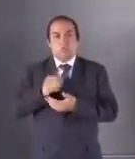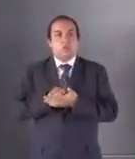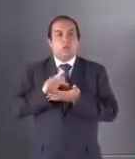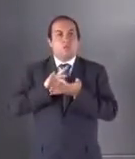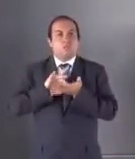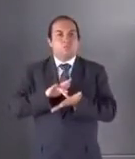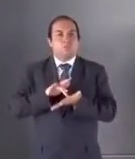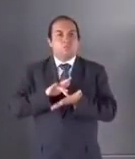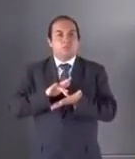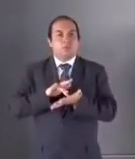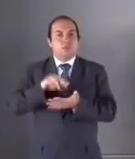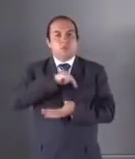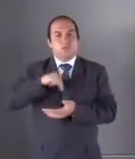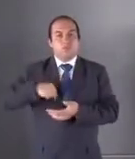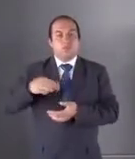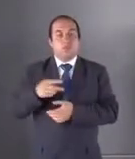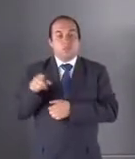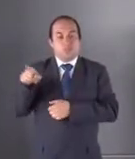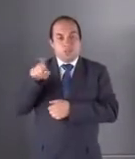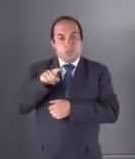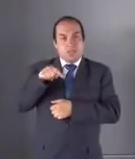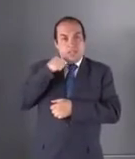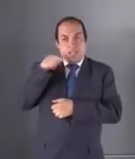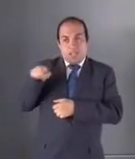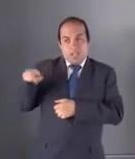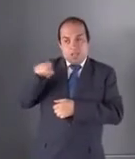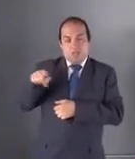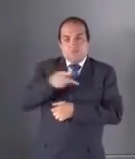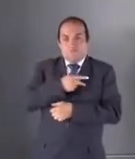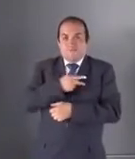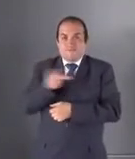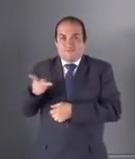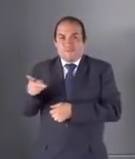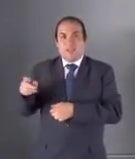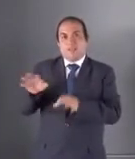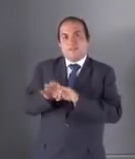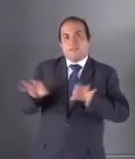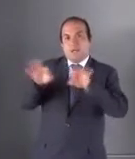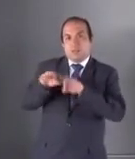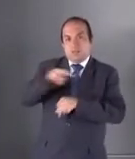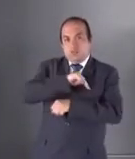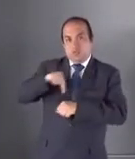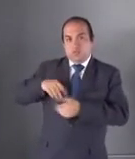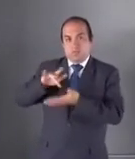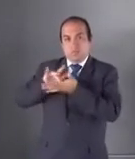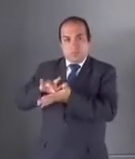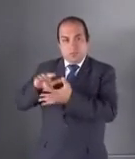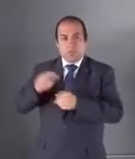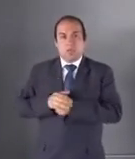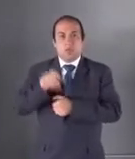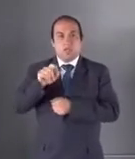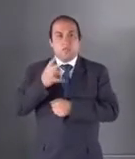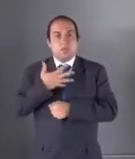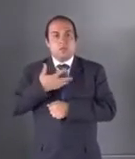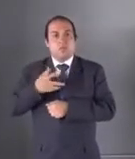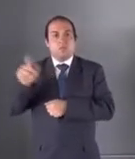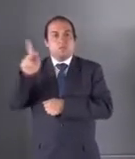que estamos ahí y que nos importa. Segundo, es un proyecto social también porque